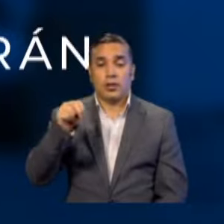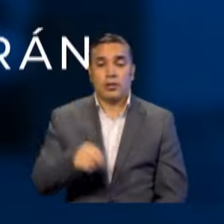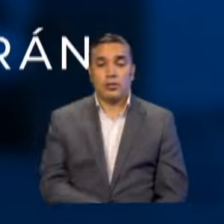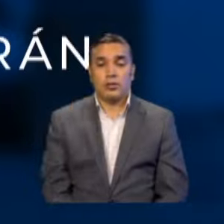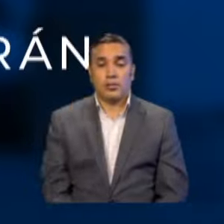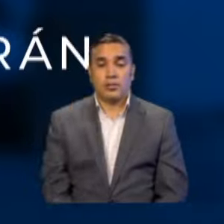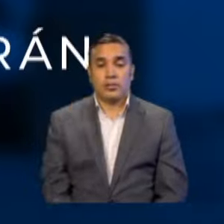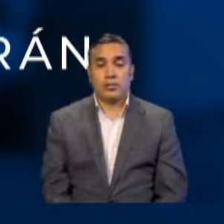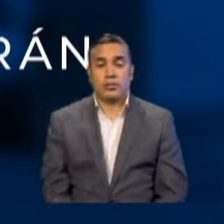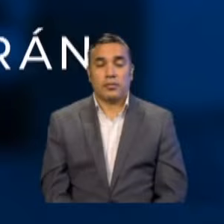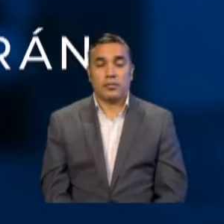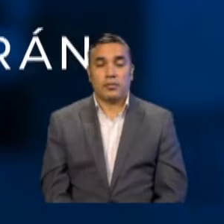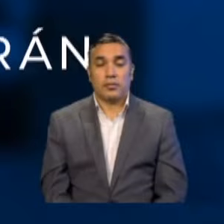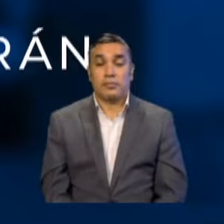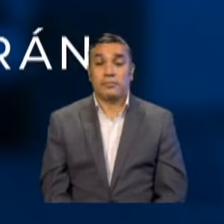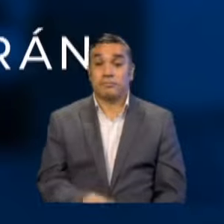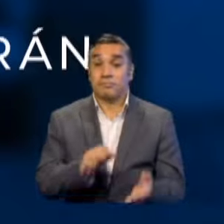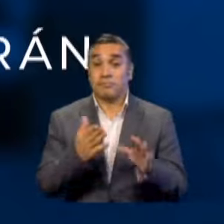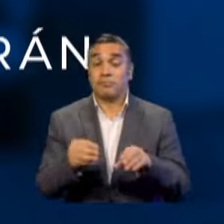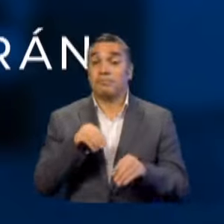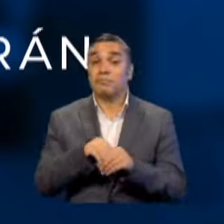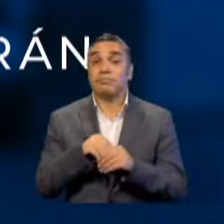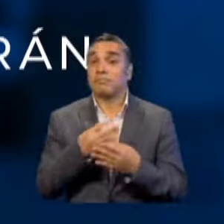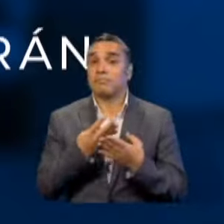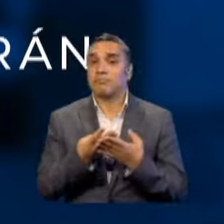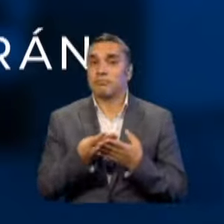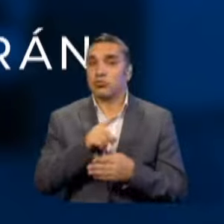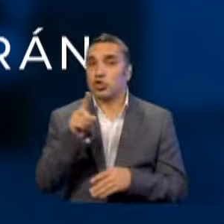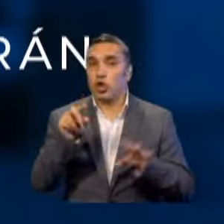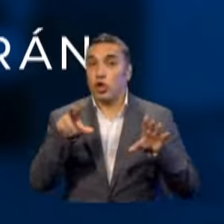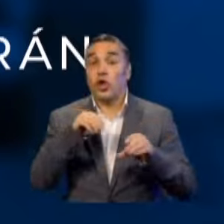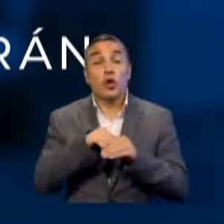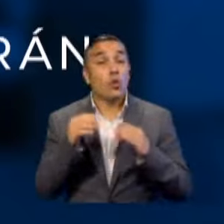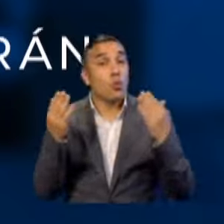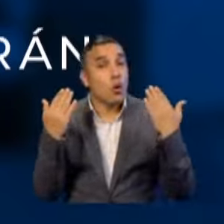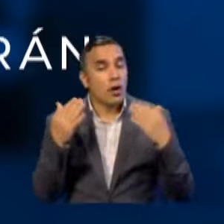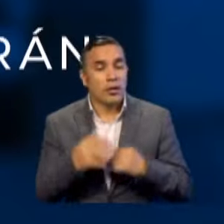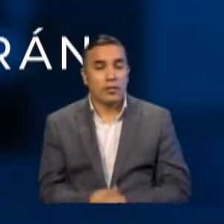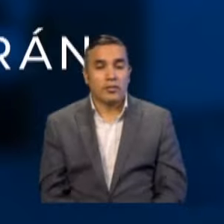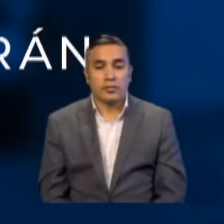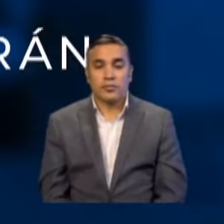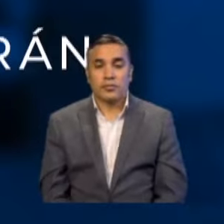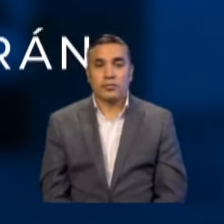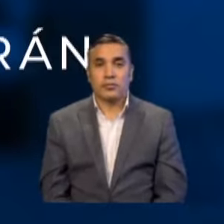Morán. Fallecidos en la regional de la zona 8 en Guayaquil.